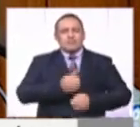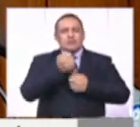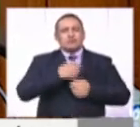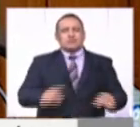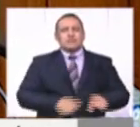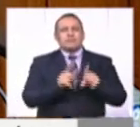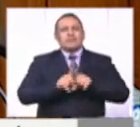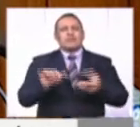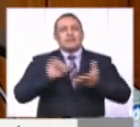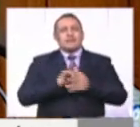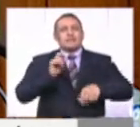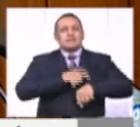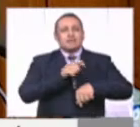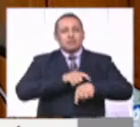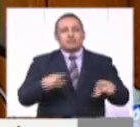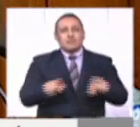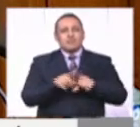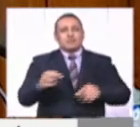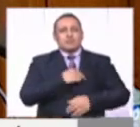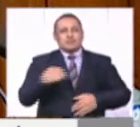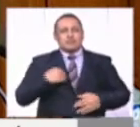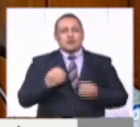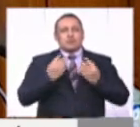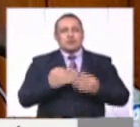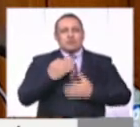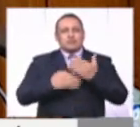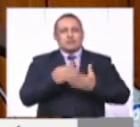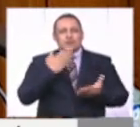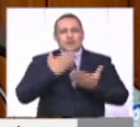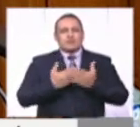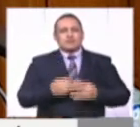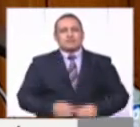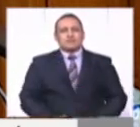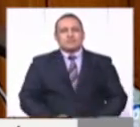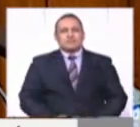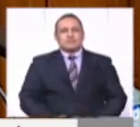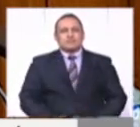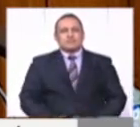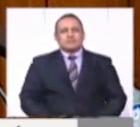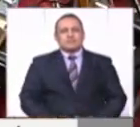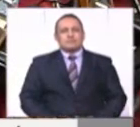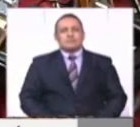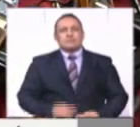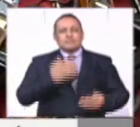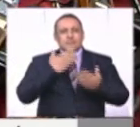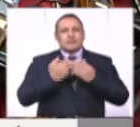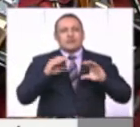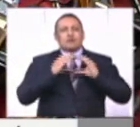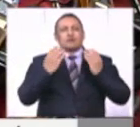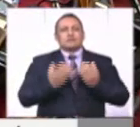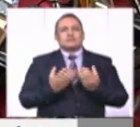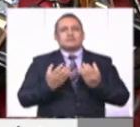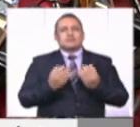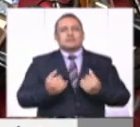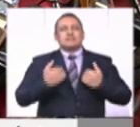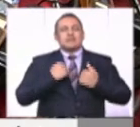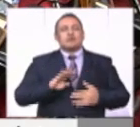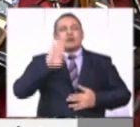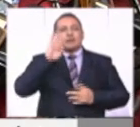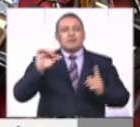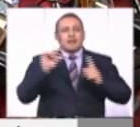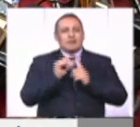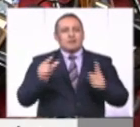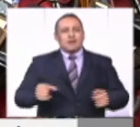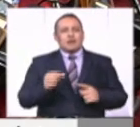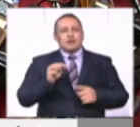en en este momento el Ministerio est en buenas manos Gracias presidente Gracias congresista tiene uso de la palabra el